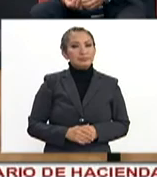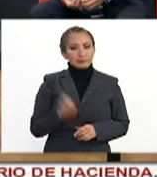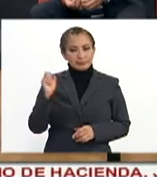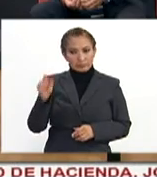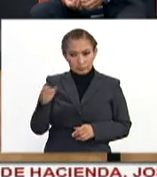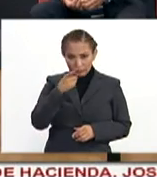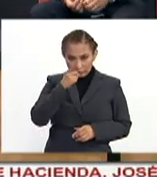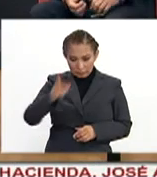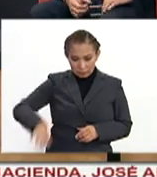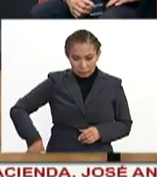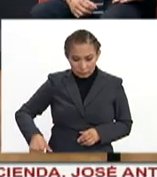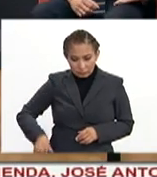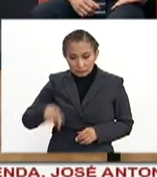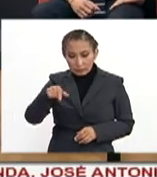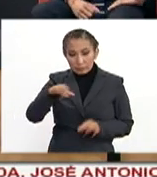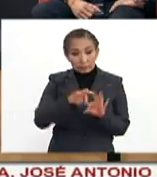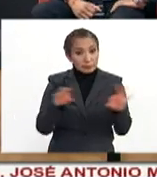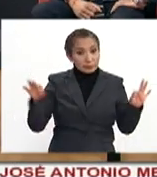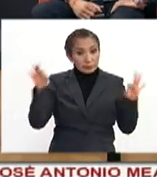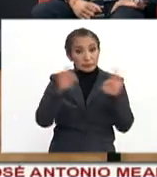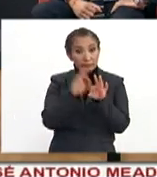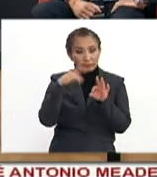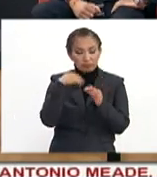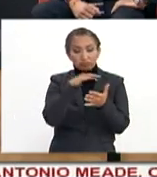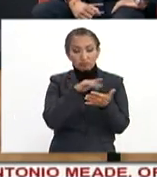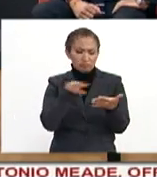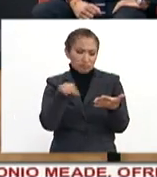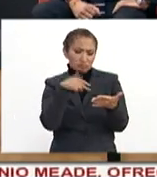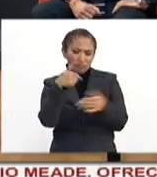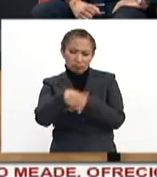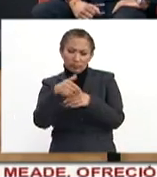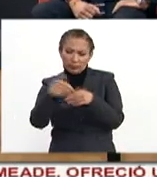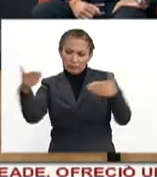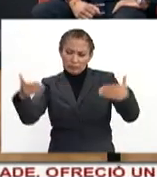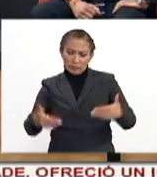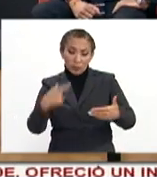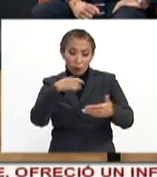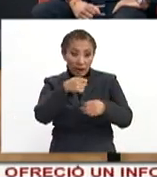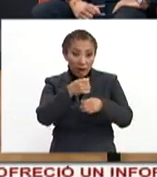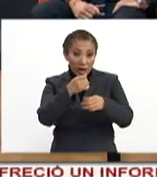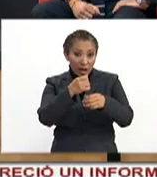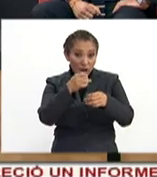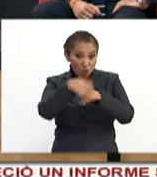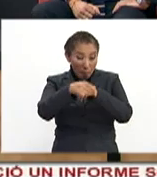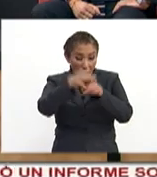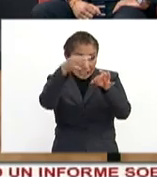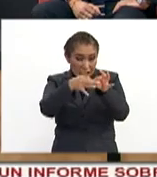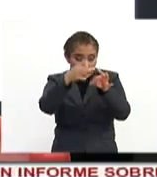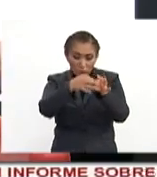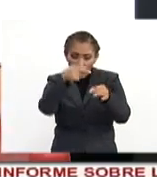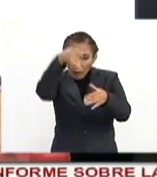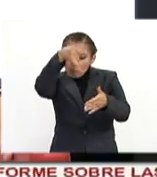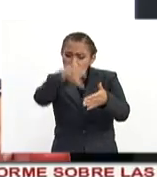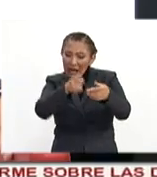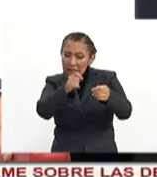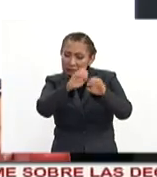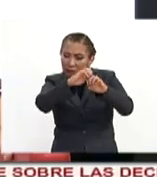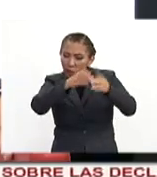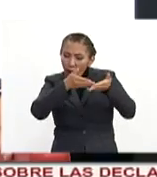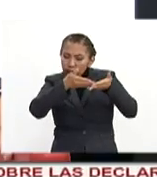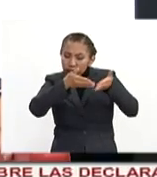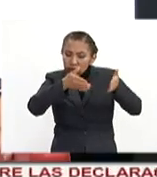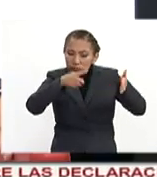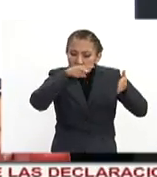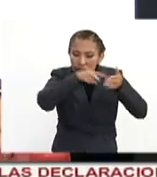Dicho esto, creo que a veces es importante la lectura de las mediciones más allá del dato particular, las preguntas que las